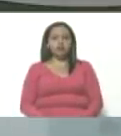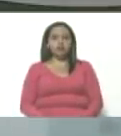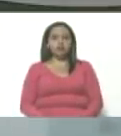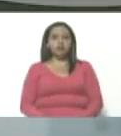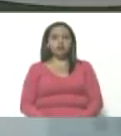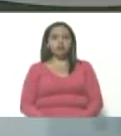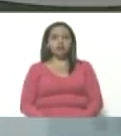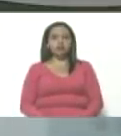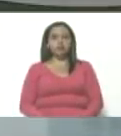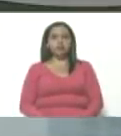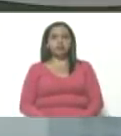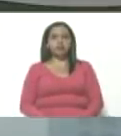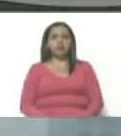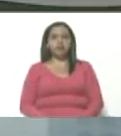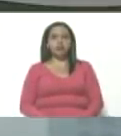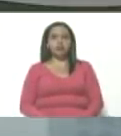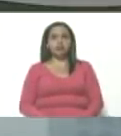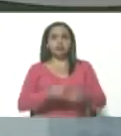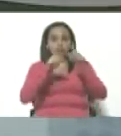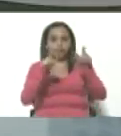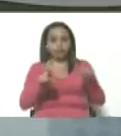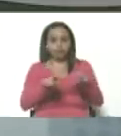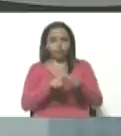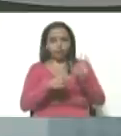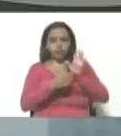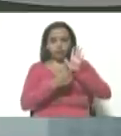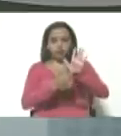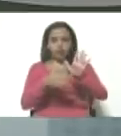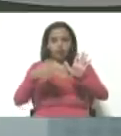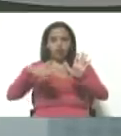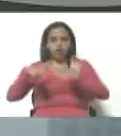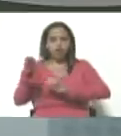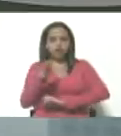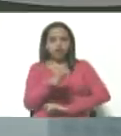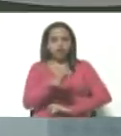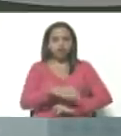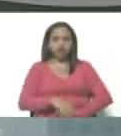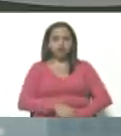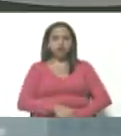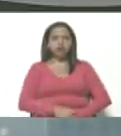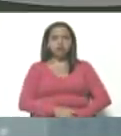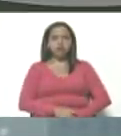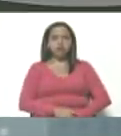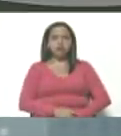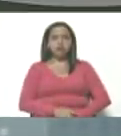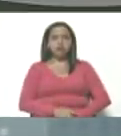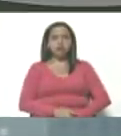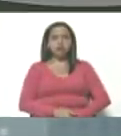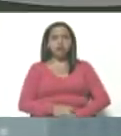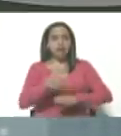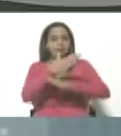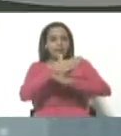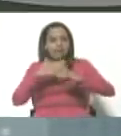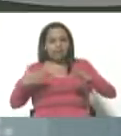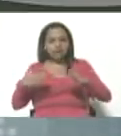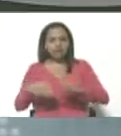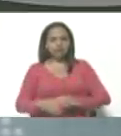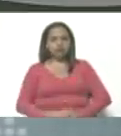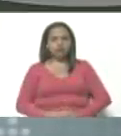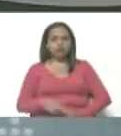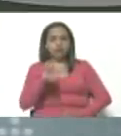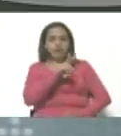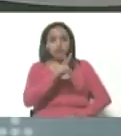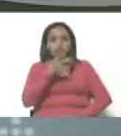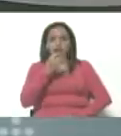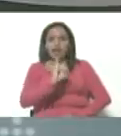La lámina país de origen de los casos importados. La mitad de los casos de Venezuela